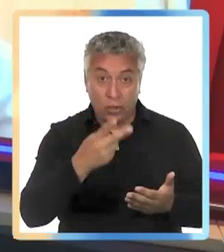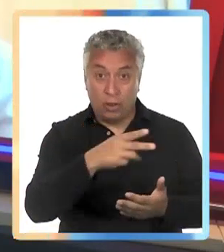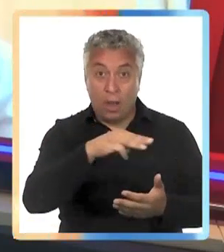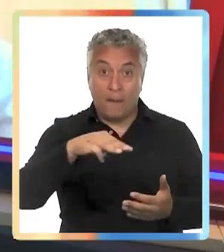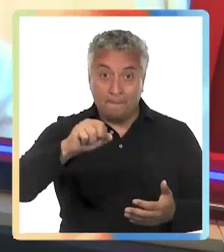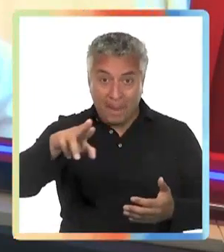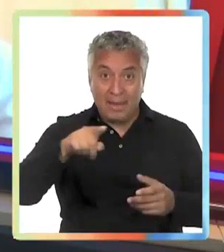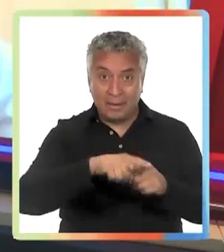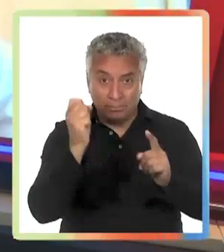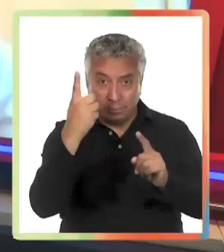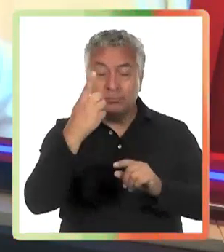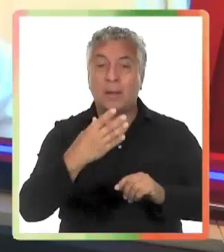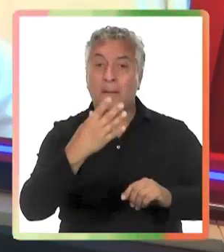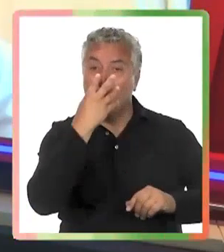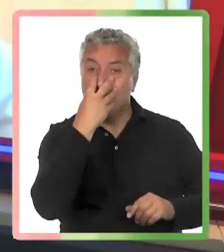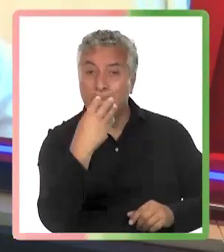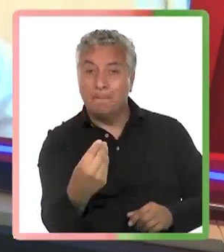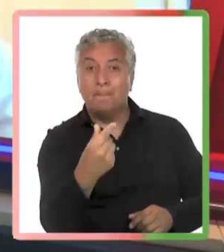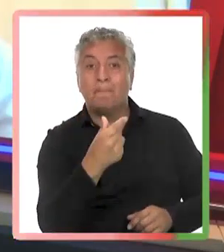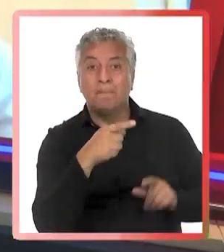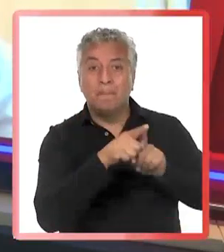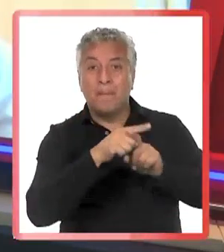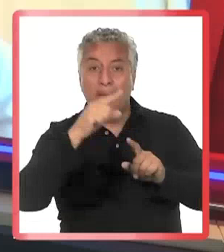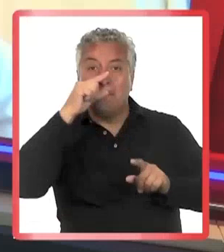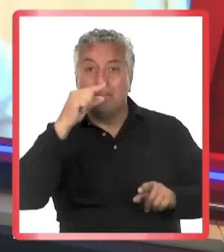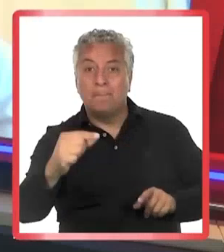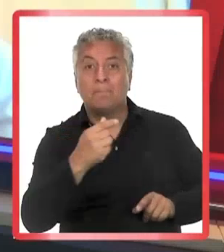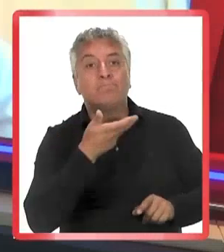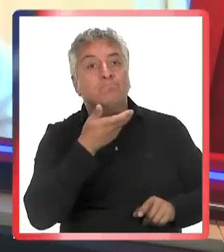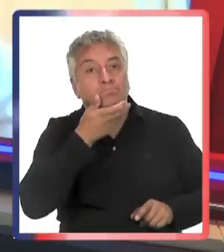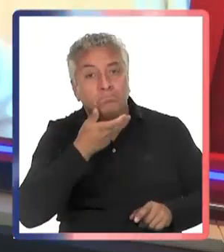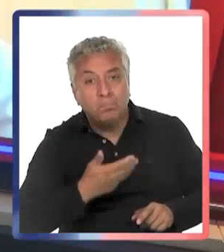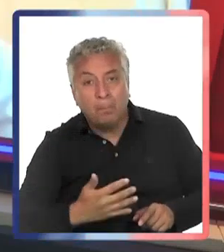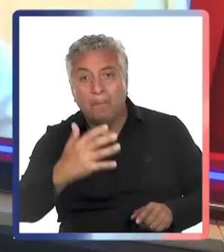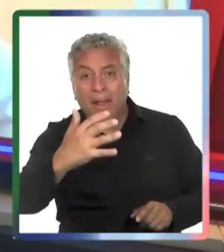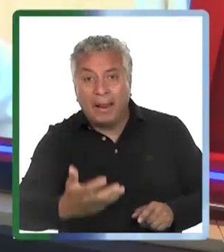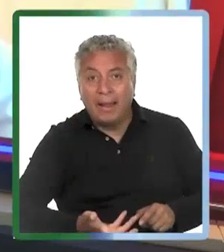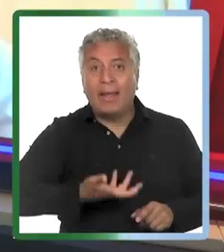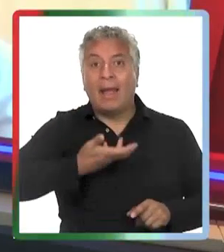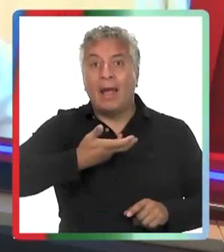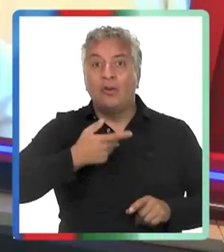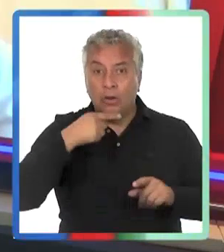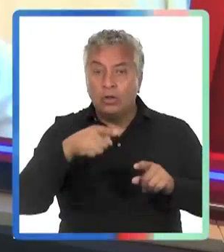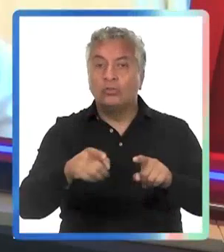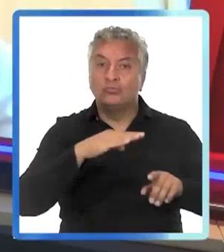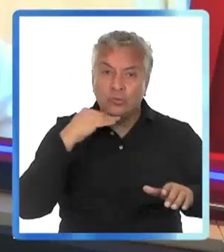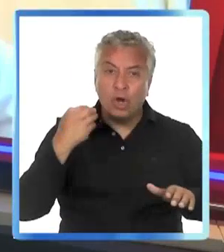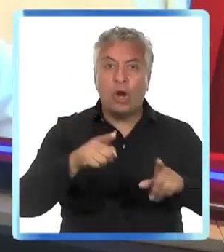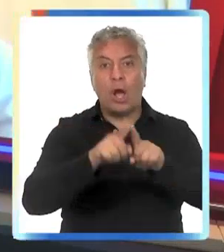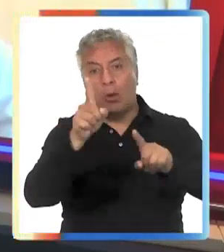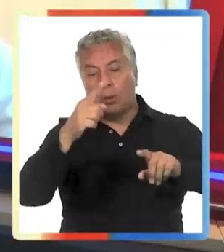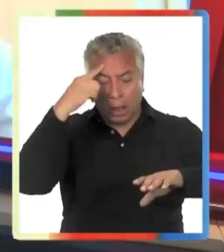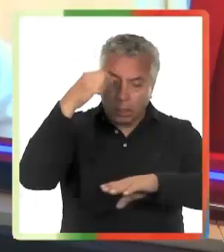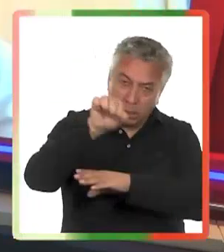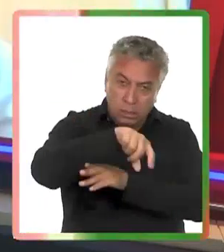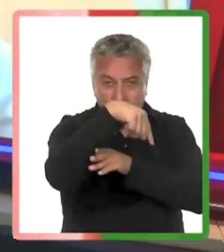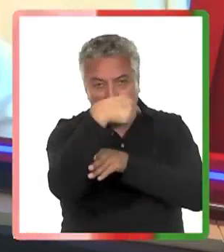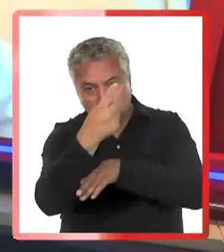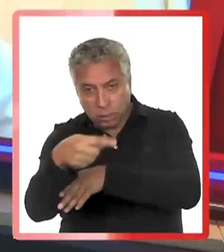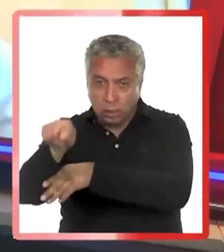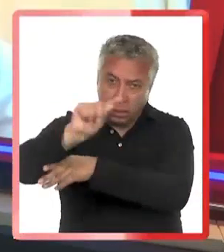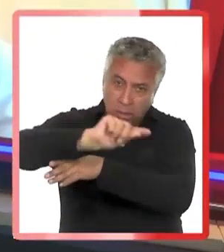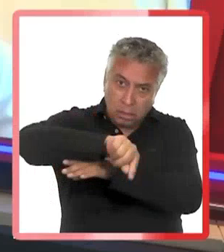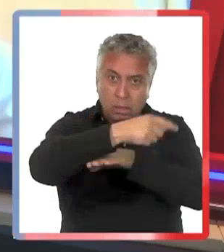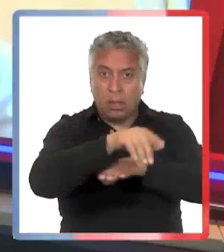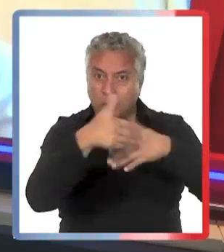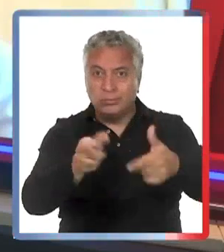Hemos visto en las costas de nuestro país los primeros casos pelícanos, recuerda usted, doctor, que morían en la orilla, otros con movimientos medios erráticos,